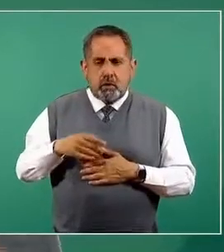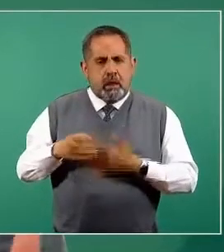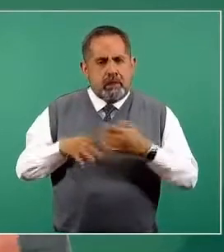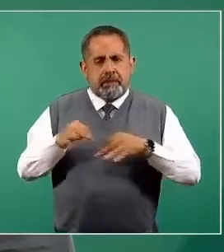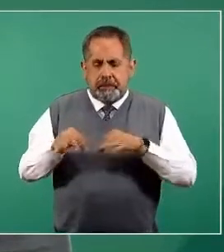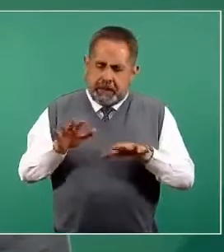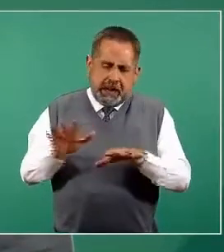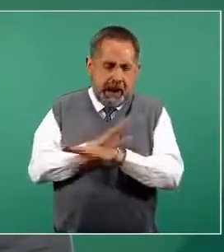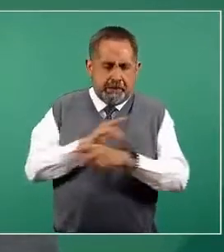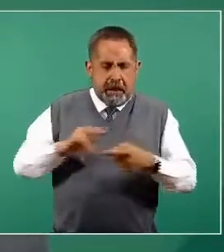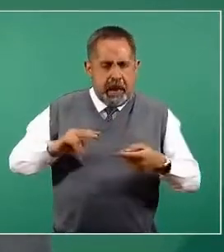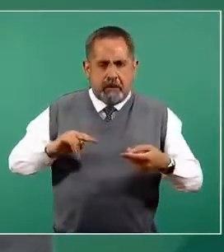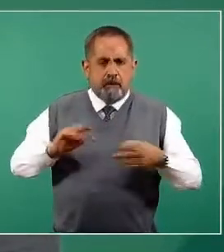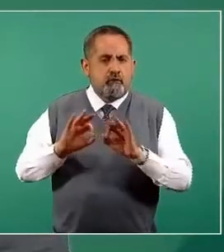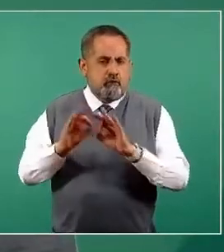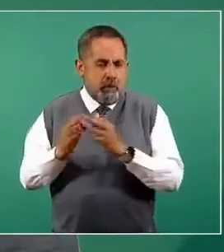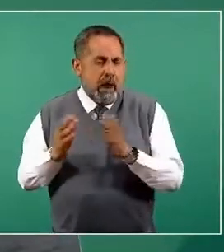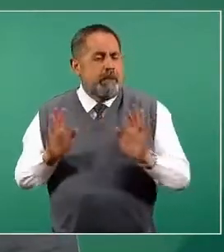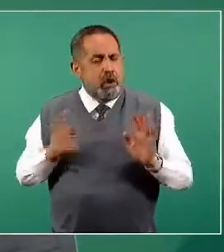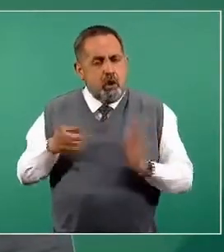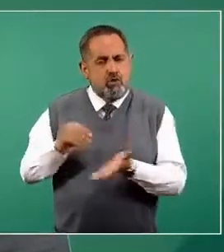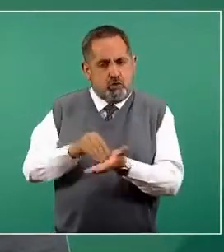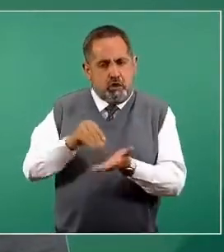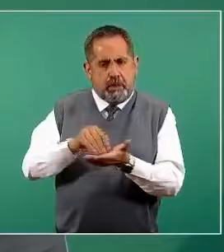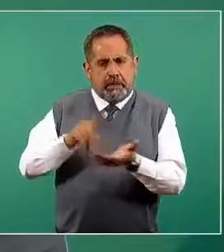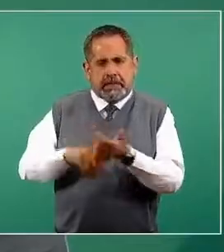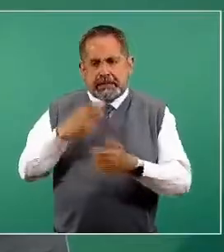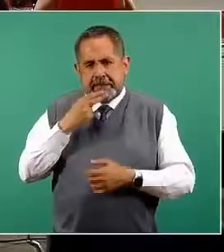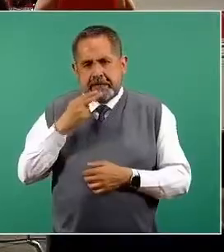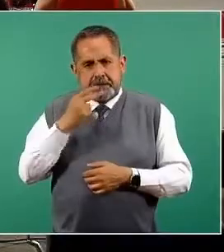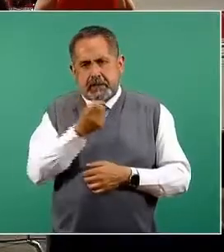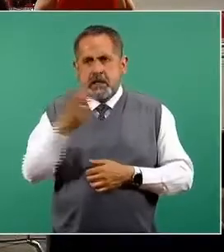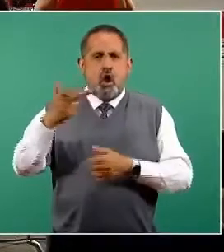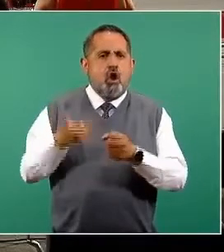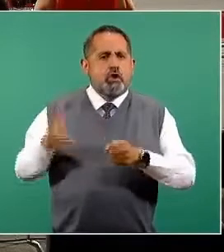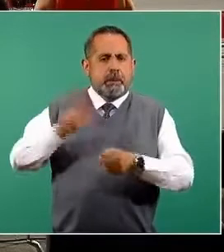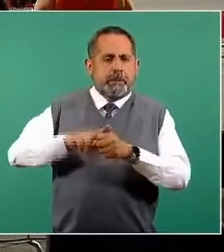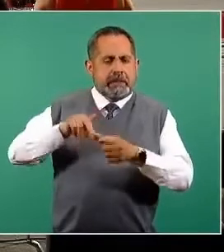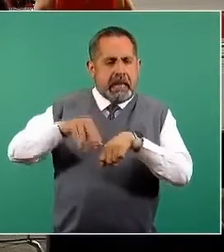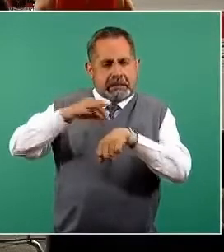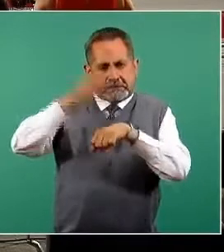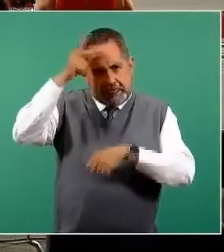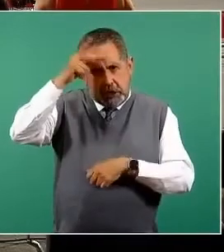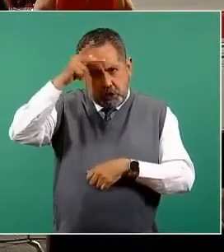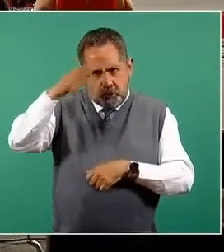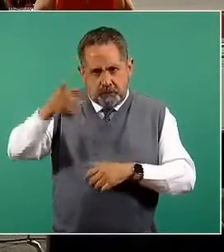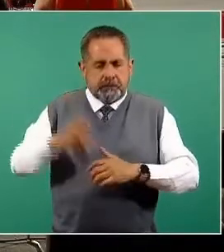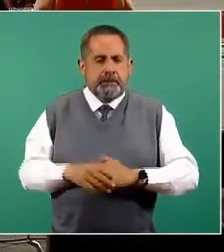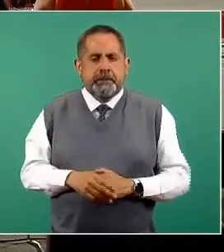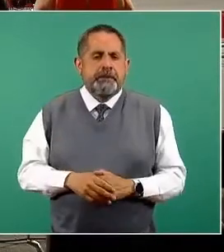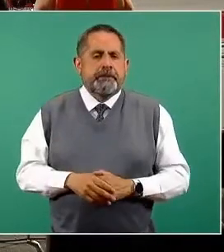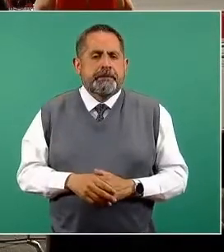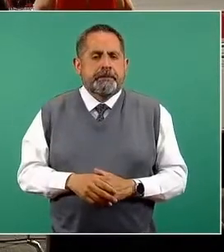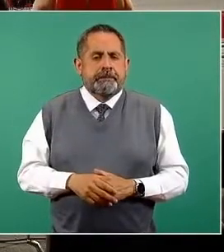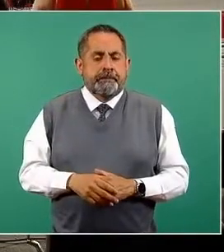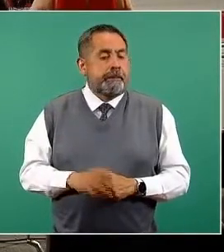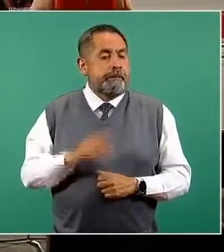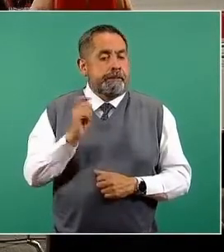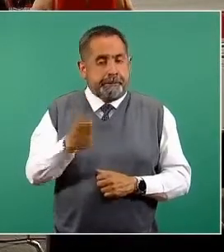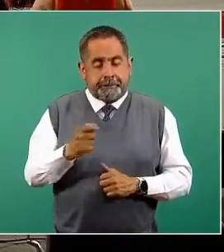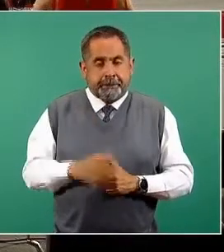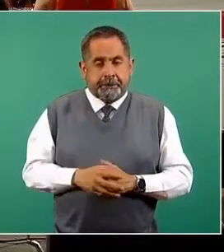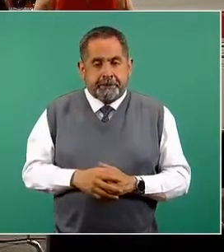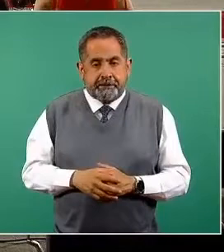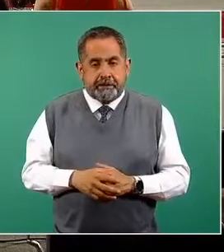por cambiar en ese modelo. Pero todavía están funcionando los hospitales psiquiátricos. Entonces, justamente